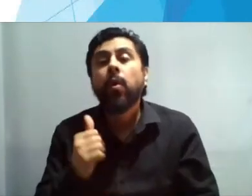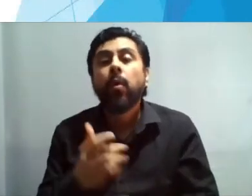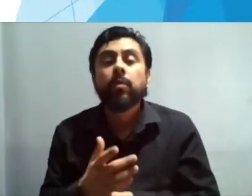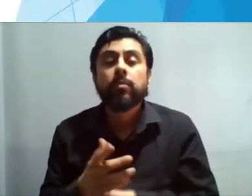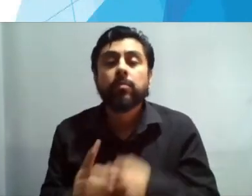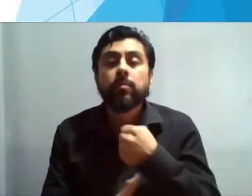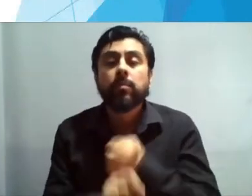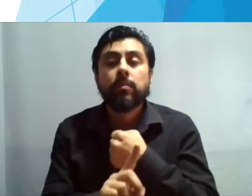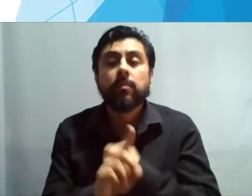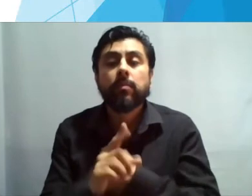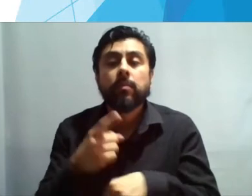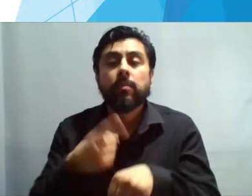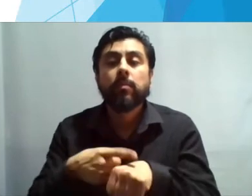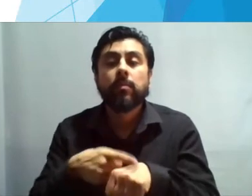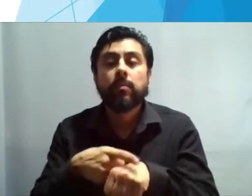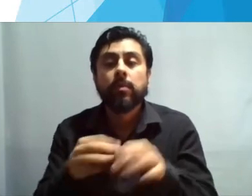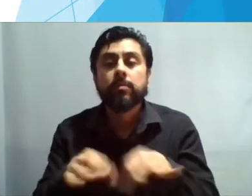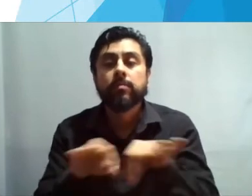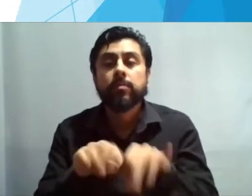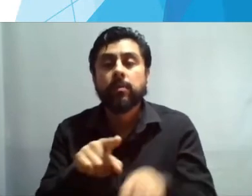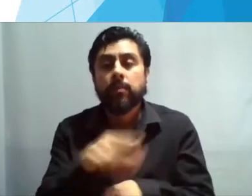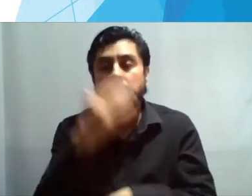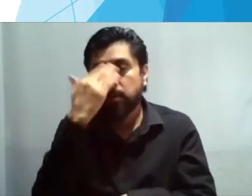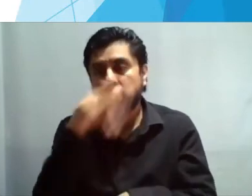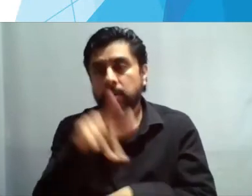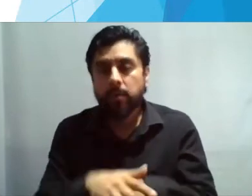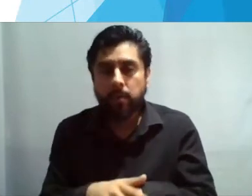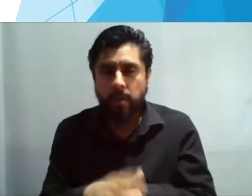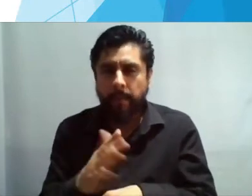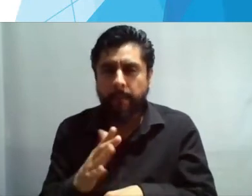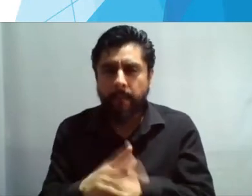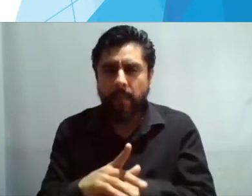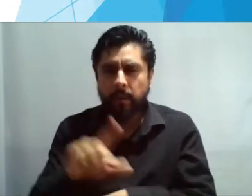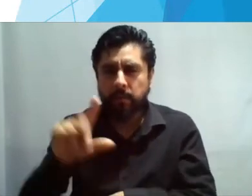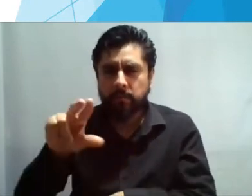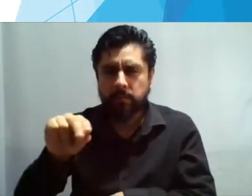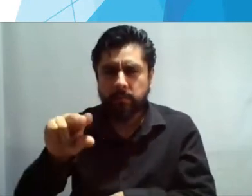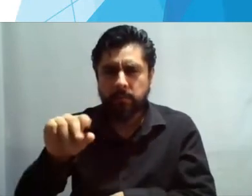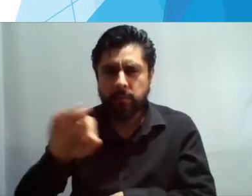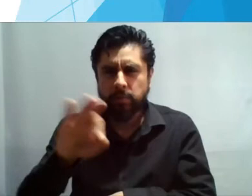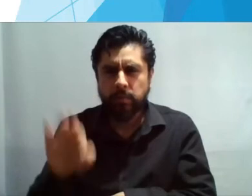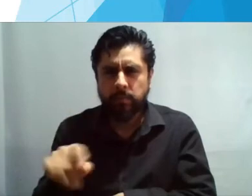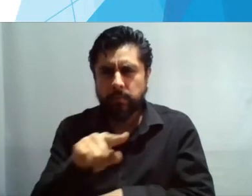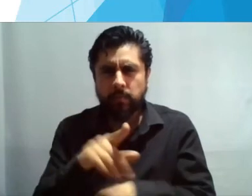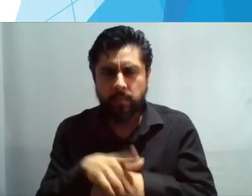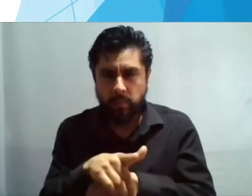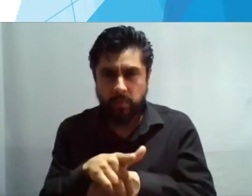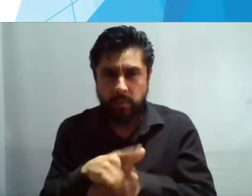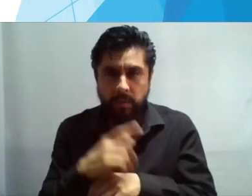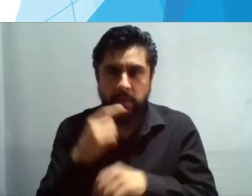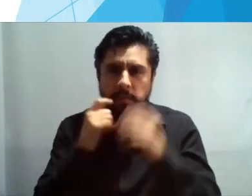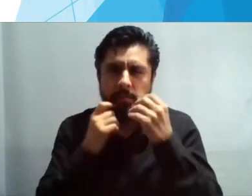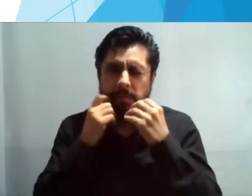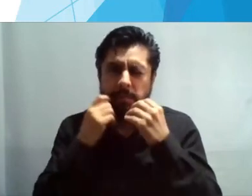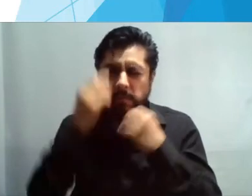también es importante que sepamos esto. Cerca del 80% de las parálisis de la cara, de las parálisis